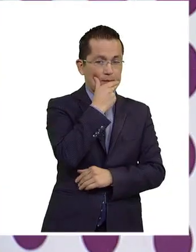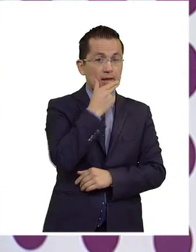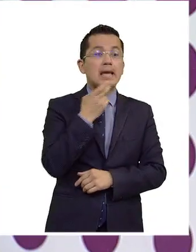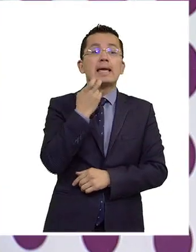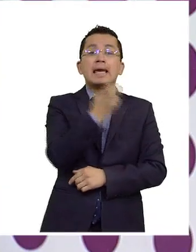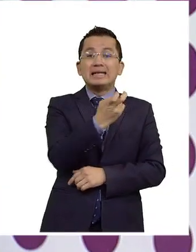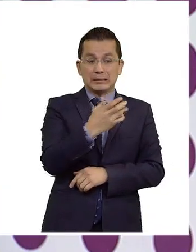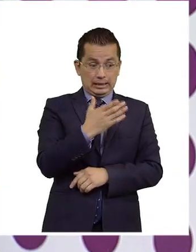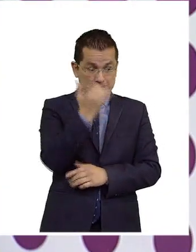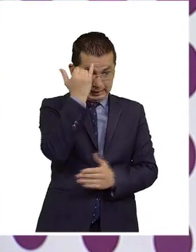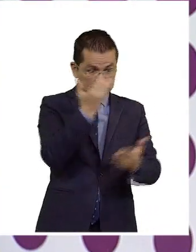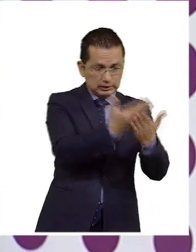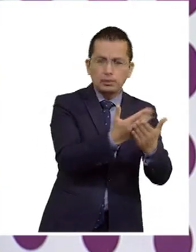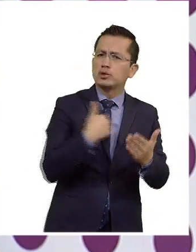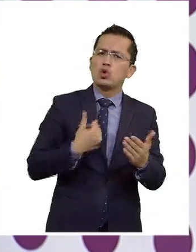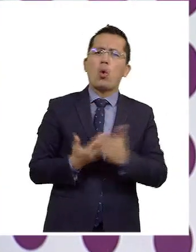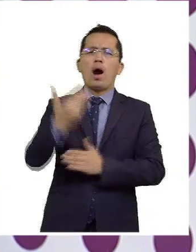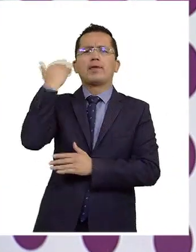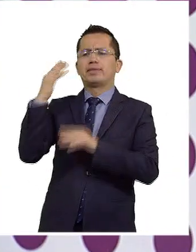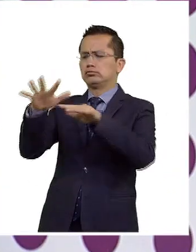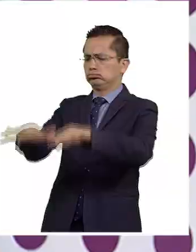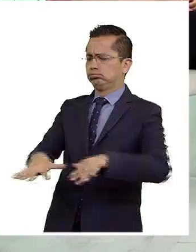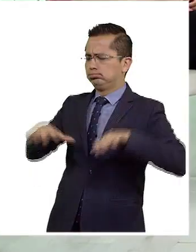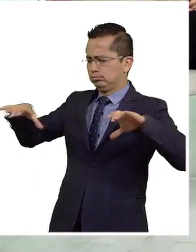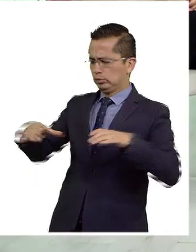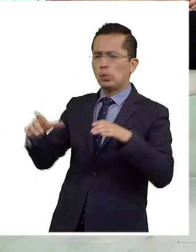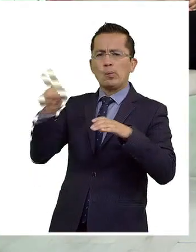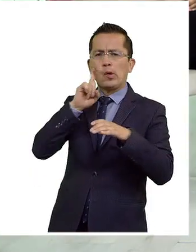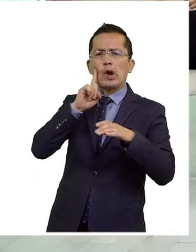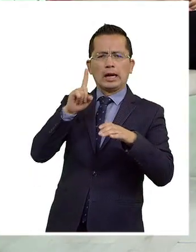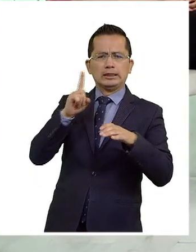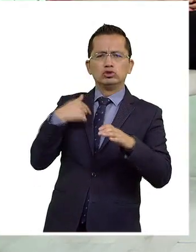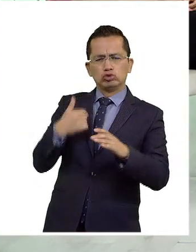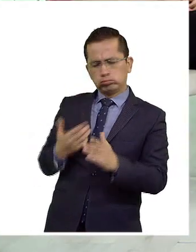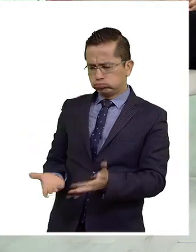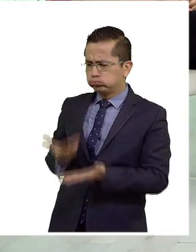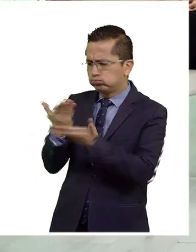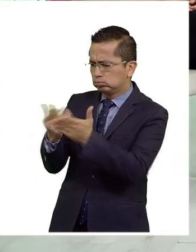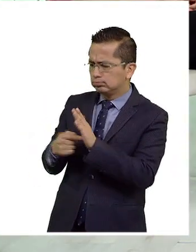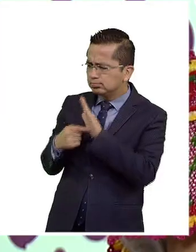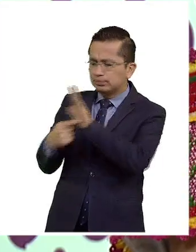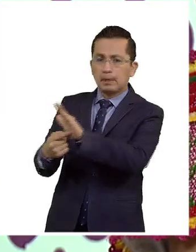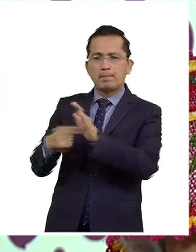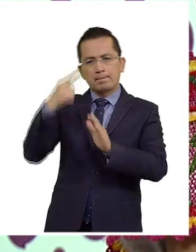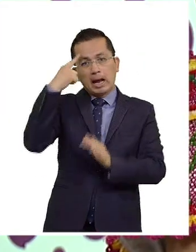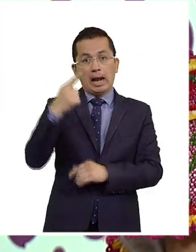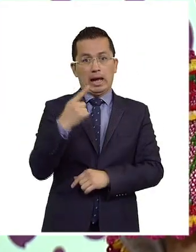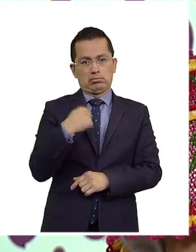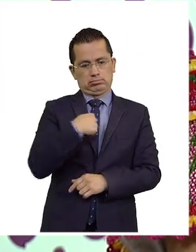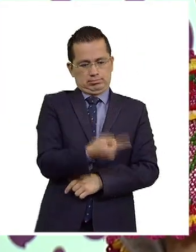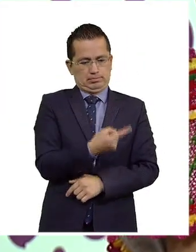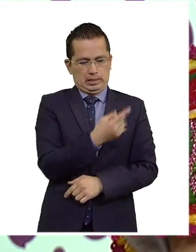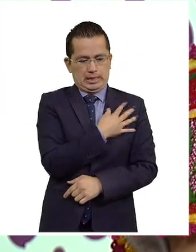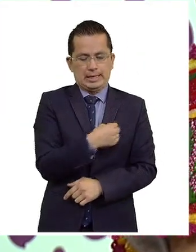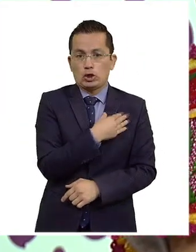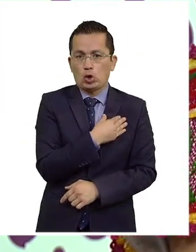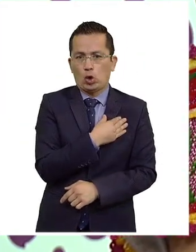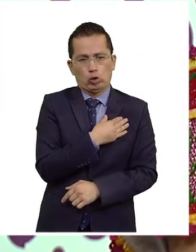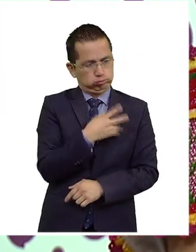de Mujeres en el proceso de reconocimiento de la identidad de género de mi hijo, siendo